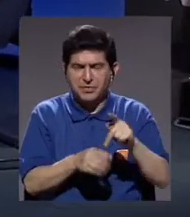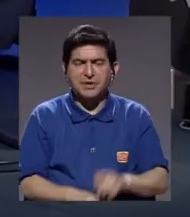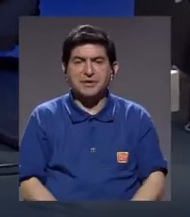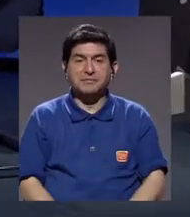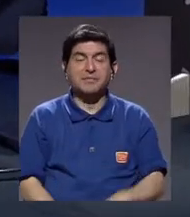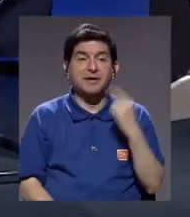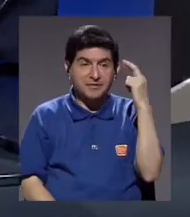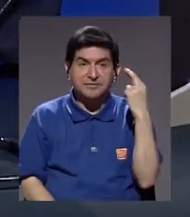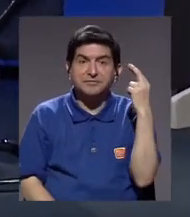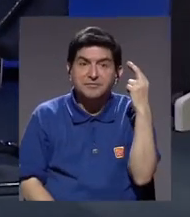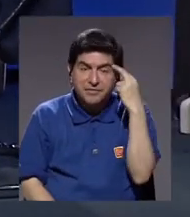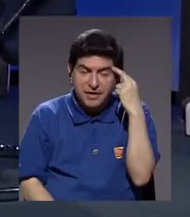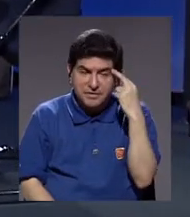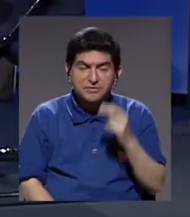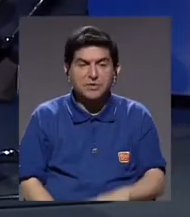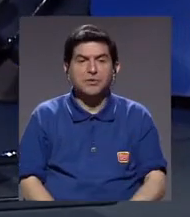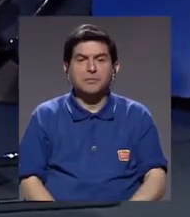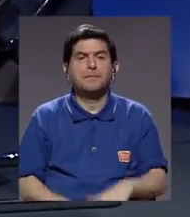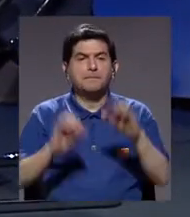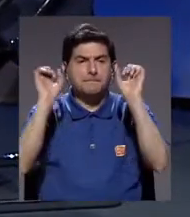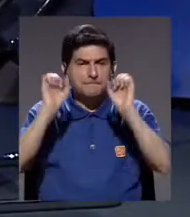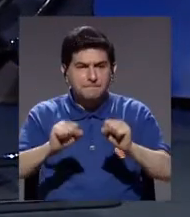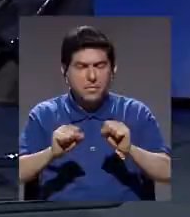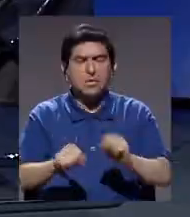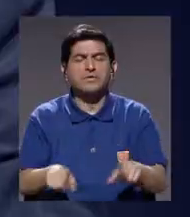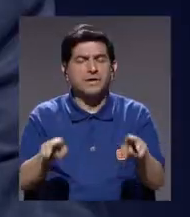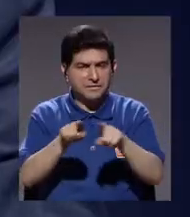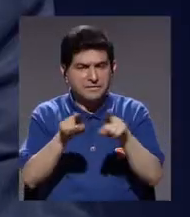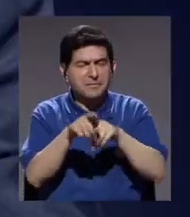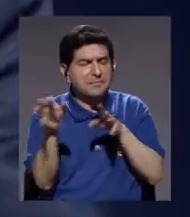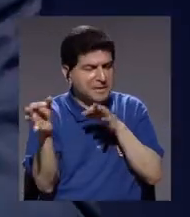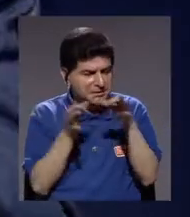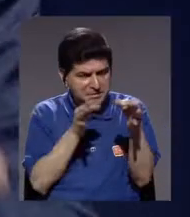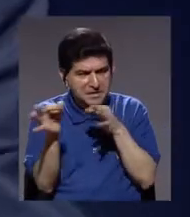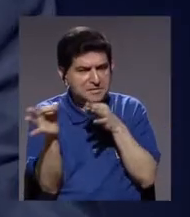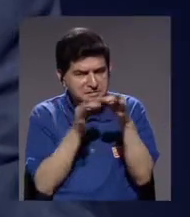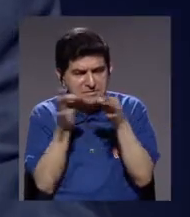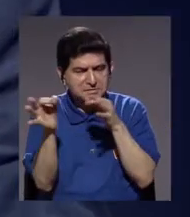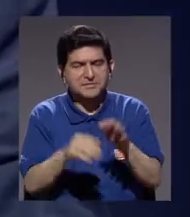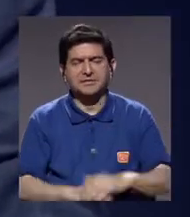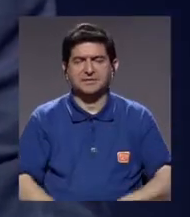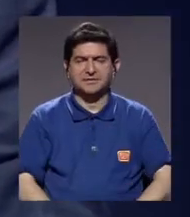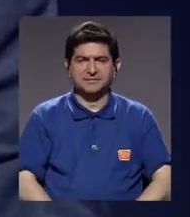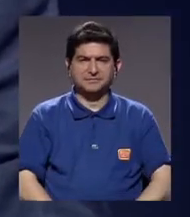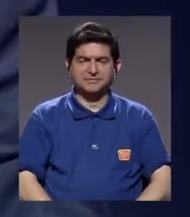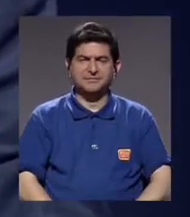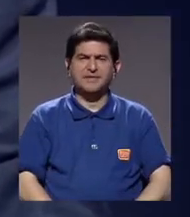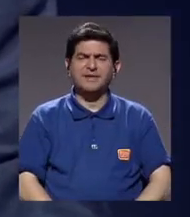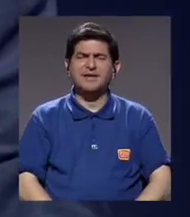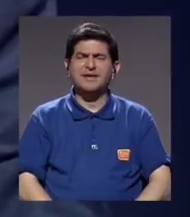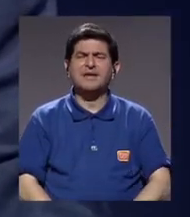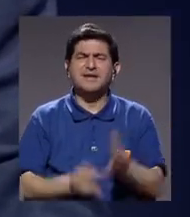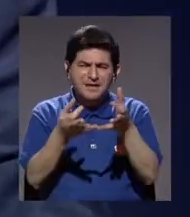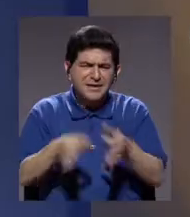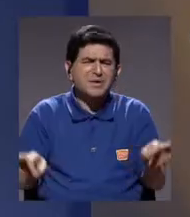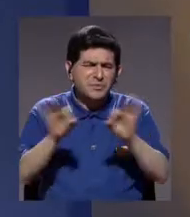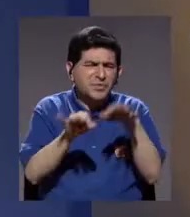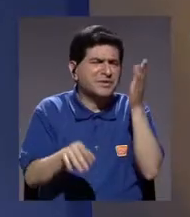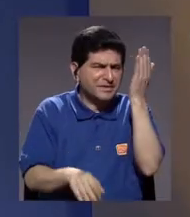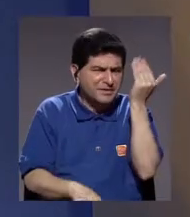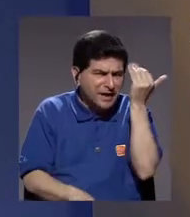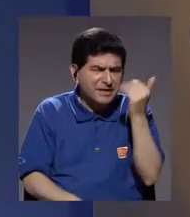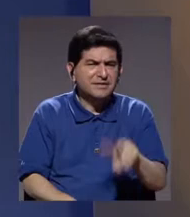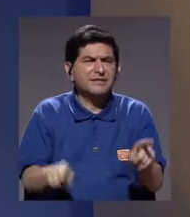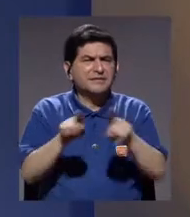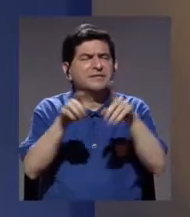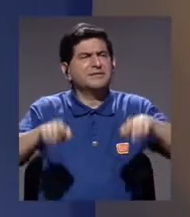emisión justamente ha podido dar ocasión para explicar sobre todo esto. ¿Sabe por qué, don Uri?